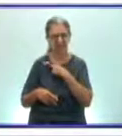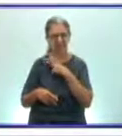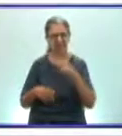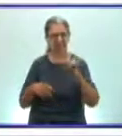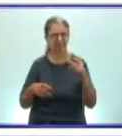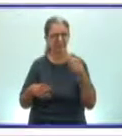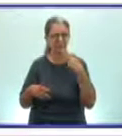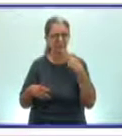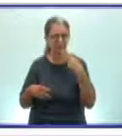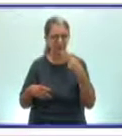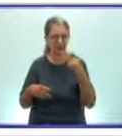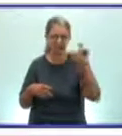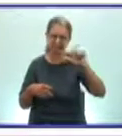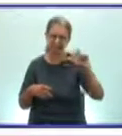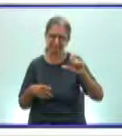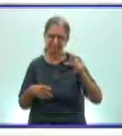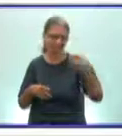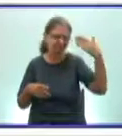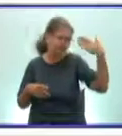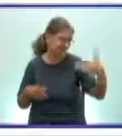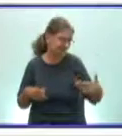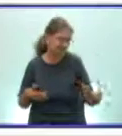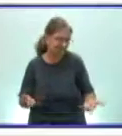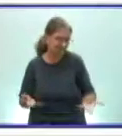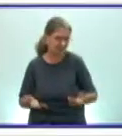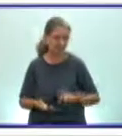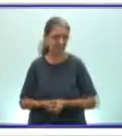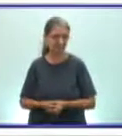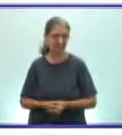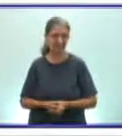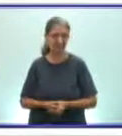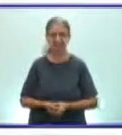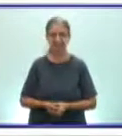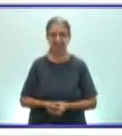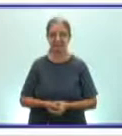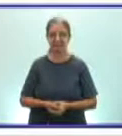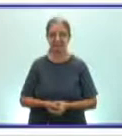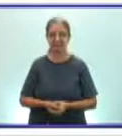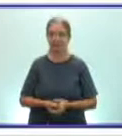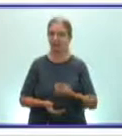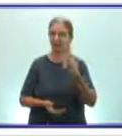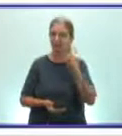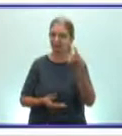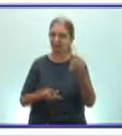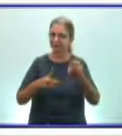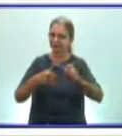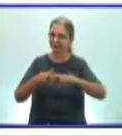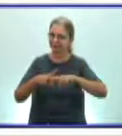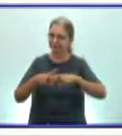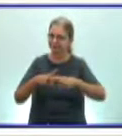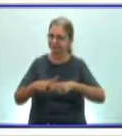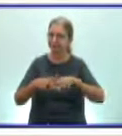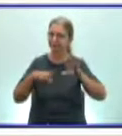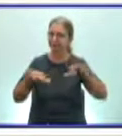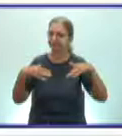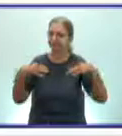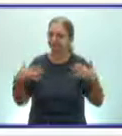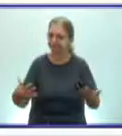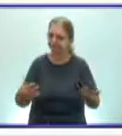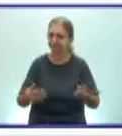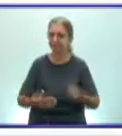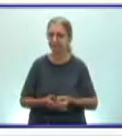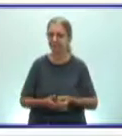que fumar daña nuestra salud. Vamos a ver entonces cómo resolvemos este inciso. Solo les